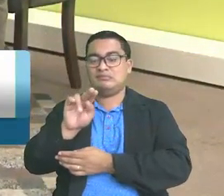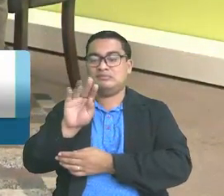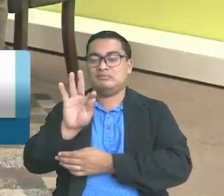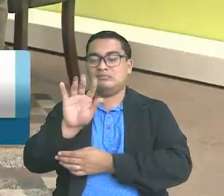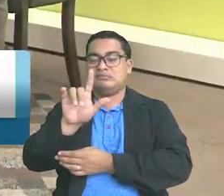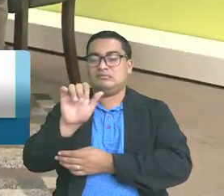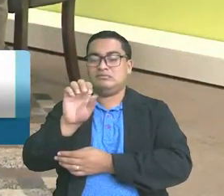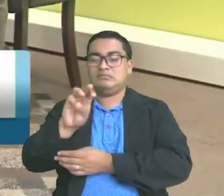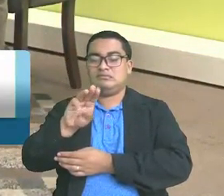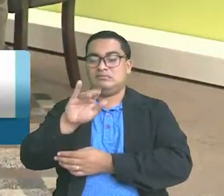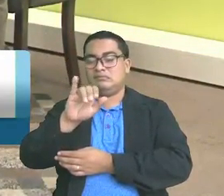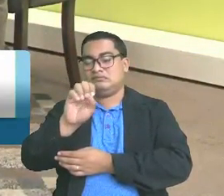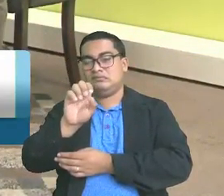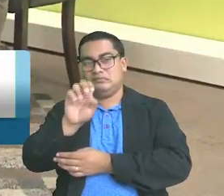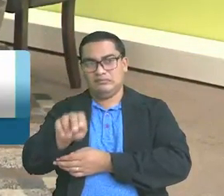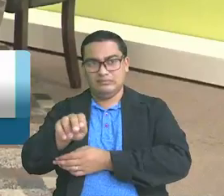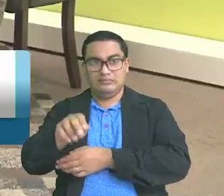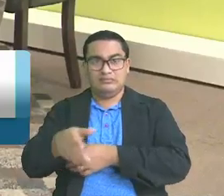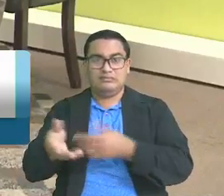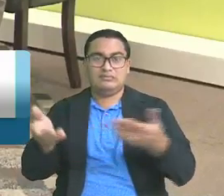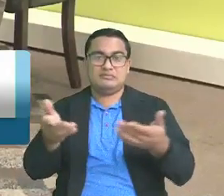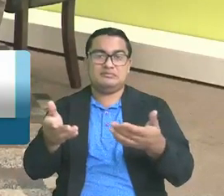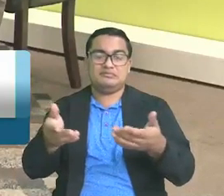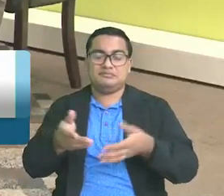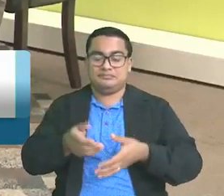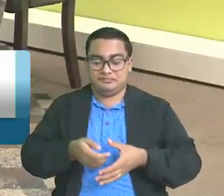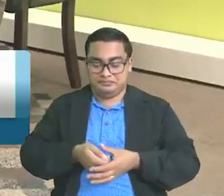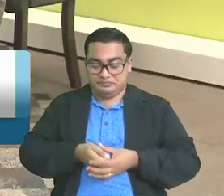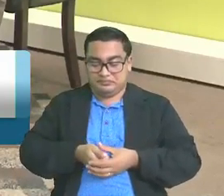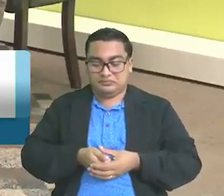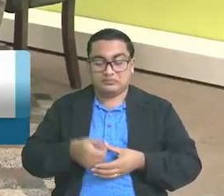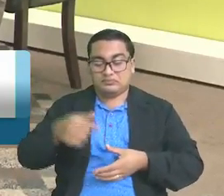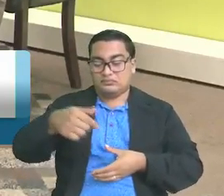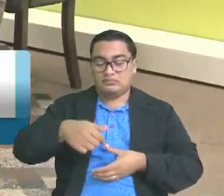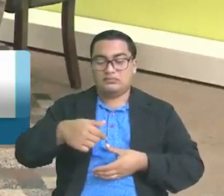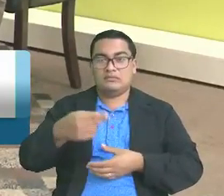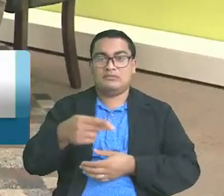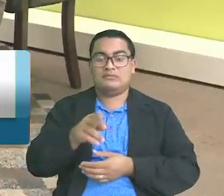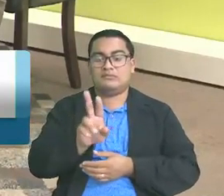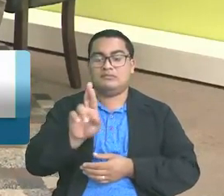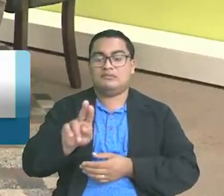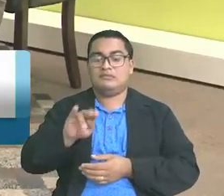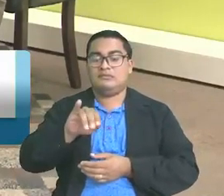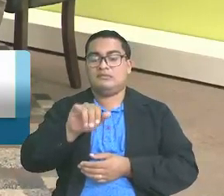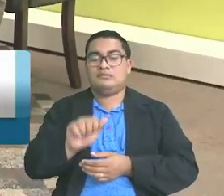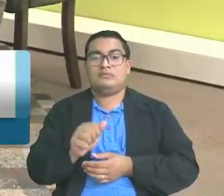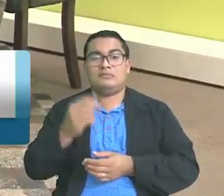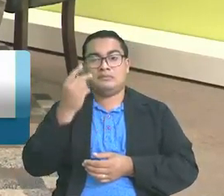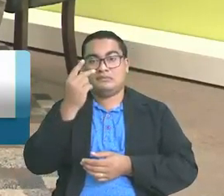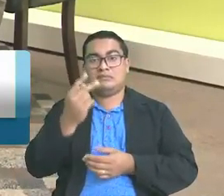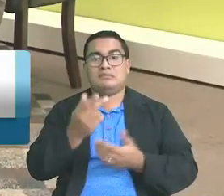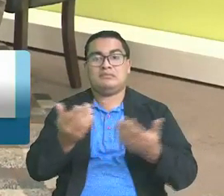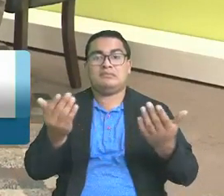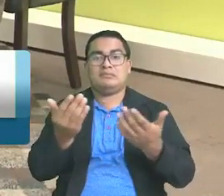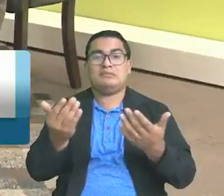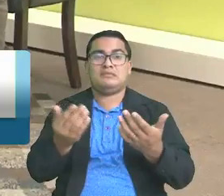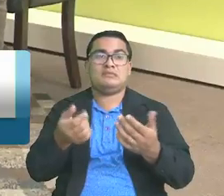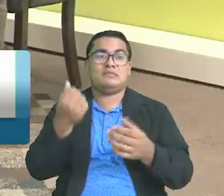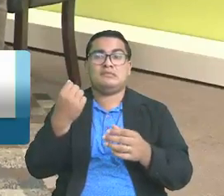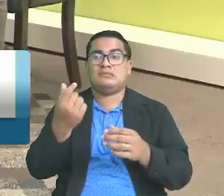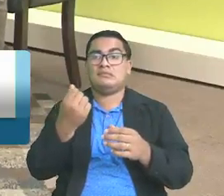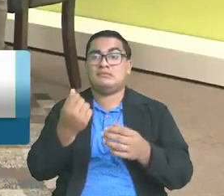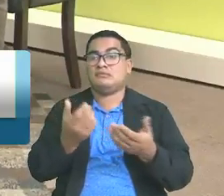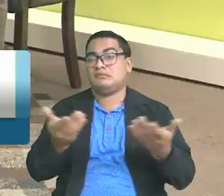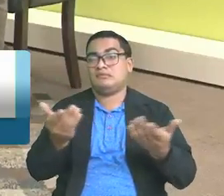que eso. No tiene sí, nada que dice, ver. Sí, porque dice, le inflamó el intestino, entonces por eso tiene una hernia. Y por eso se le mira ahí, no es a falta de